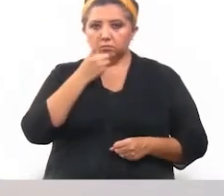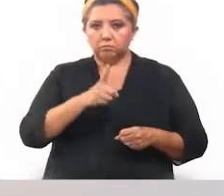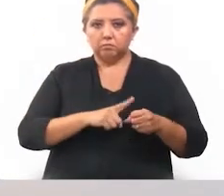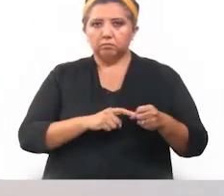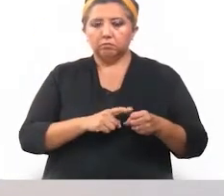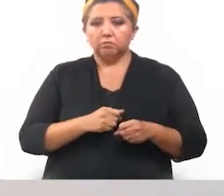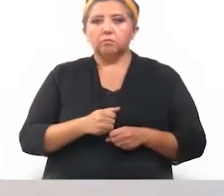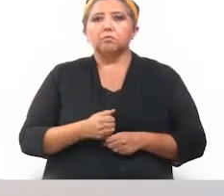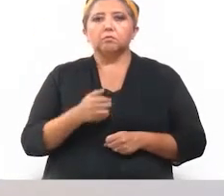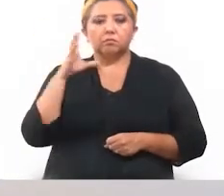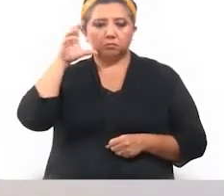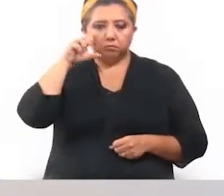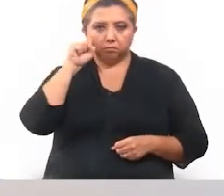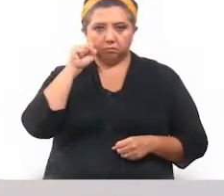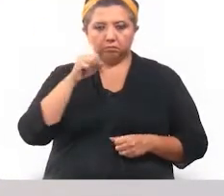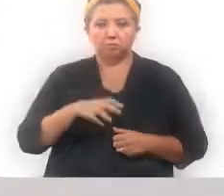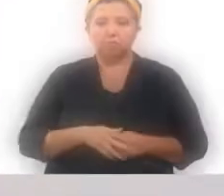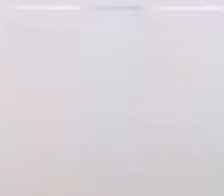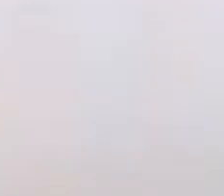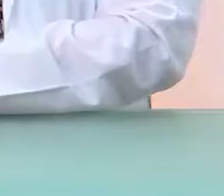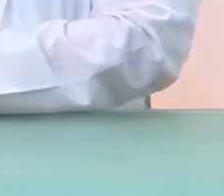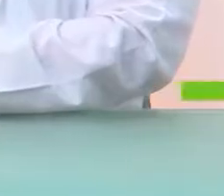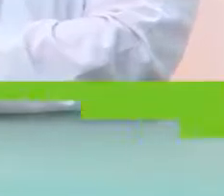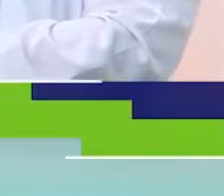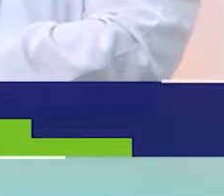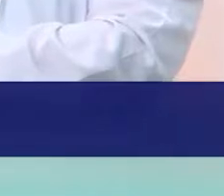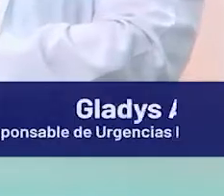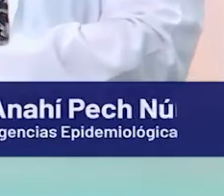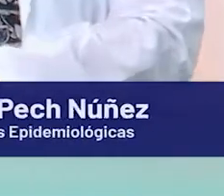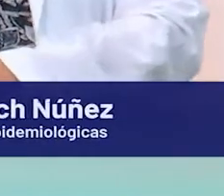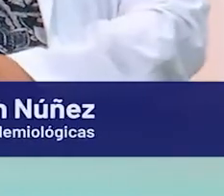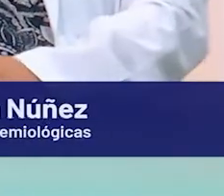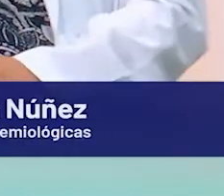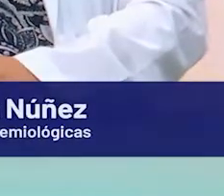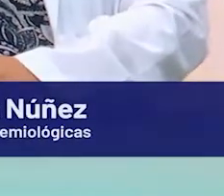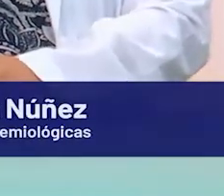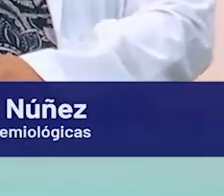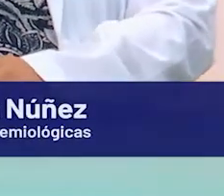Salud marcan color naranja. Ese es todo el reporte, doctor. Gracias,